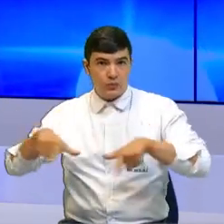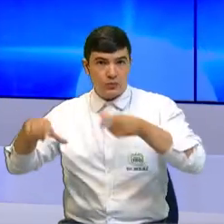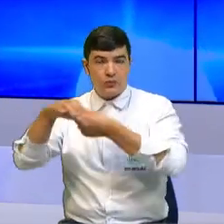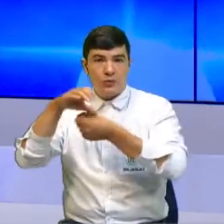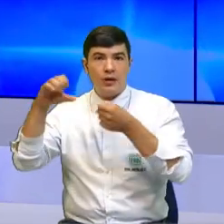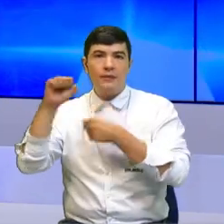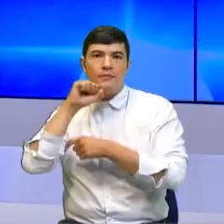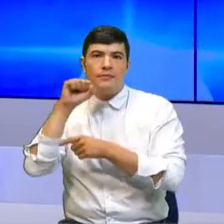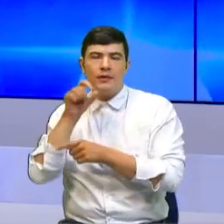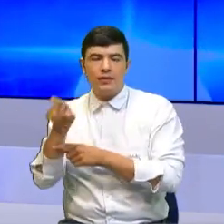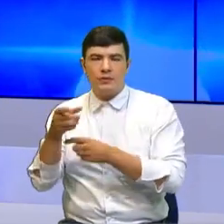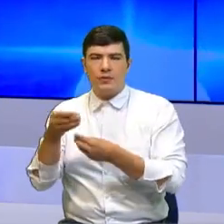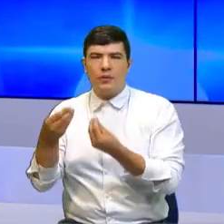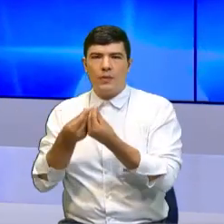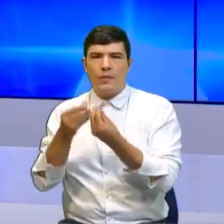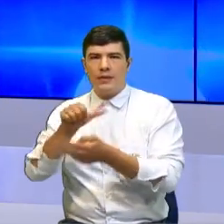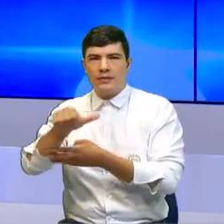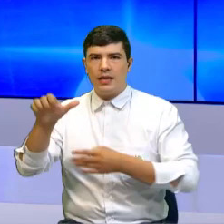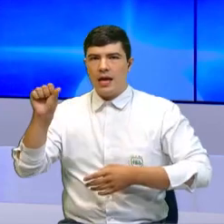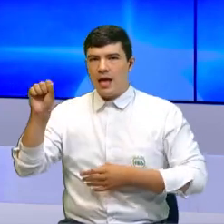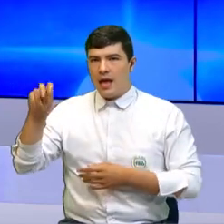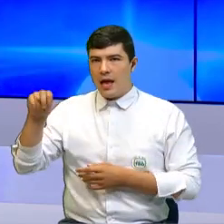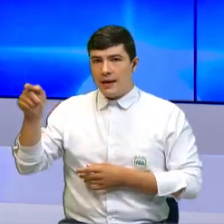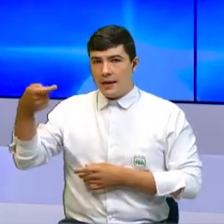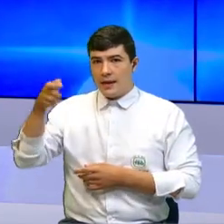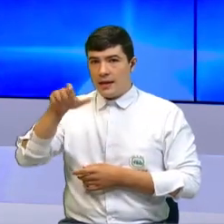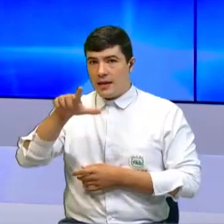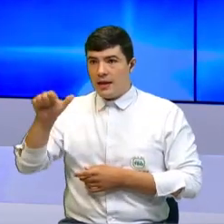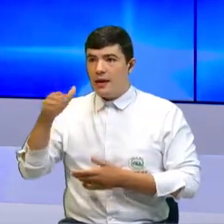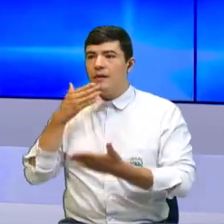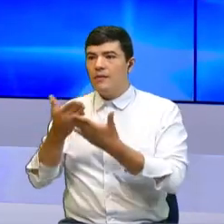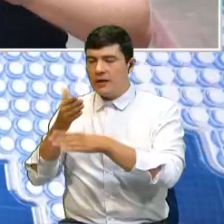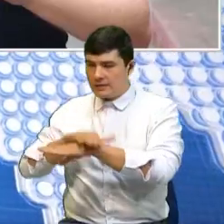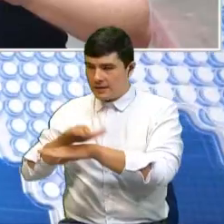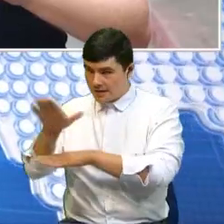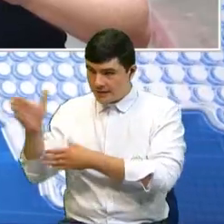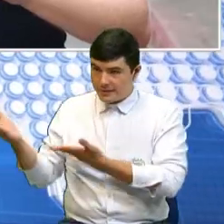nuestra periodista ángela jaimes angela buenas tardes adelante